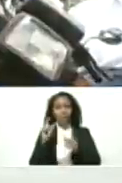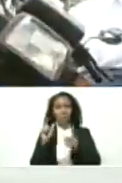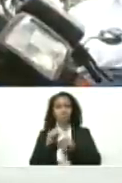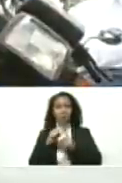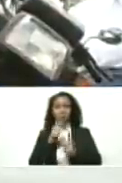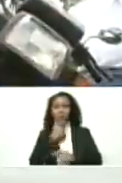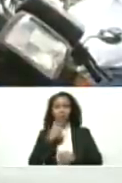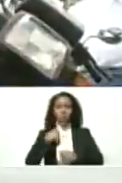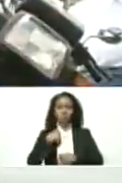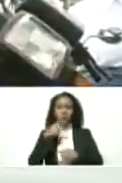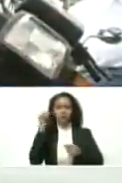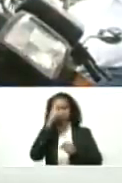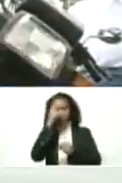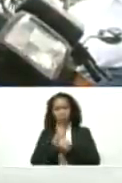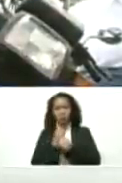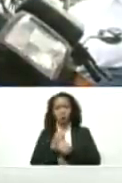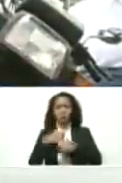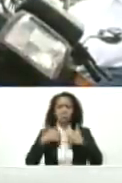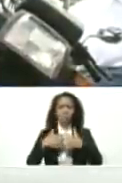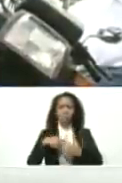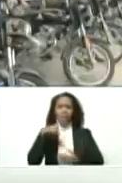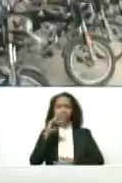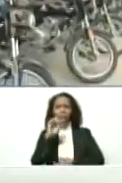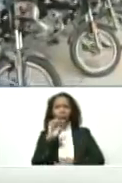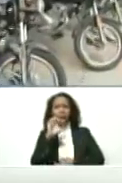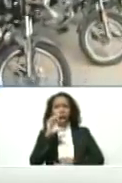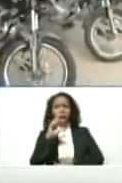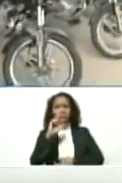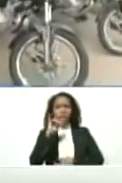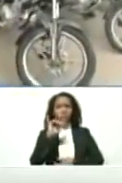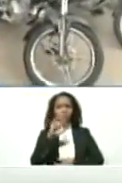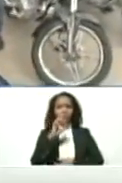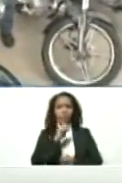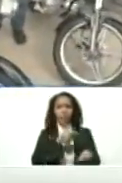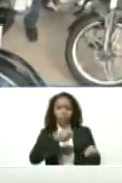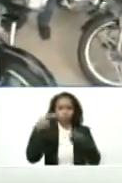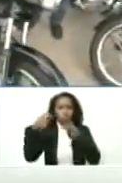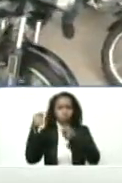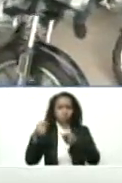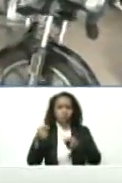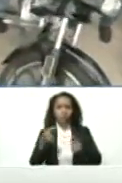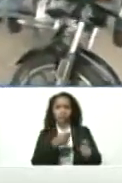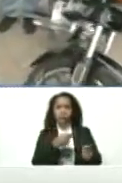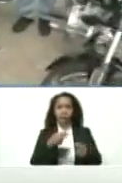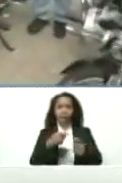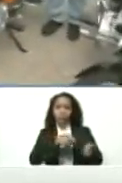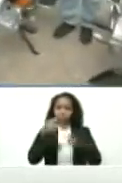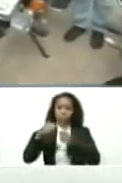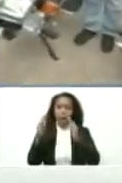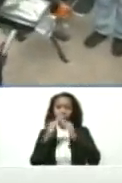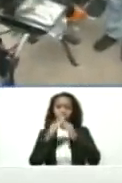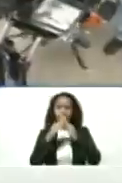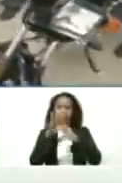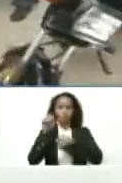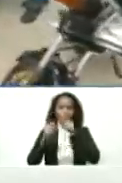Yo trabajo en una empresa de delivery. Bueno, reparto a domicilio. Eso no puede